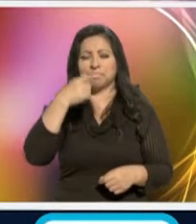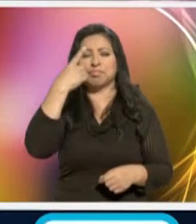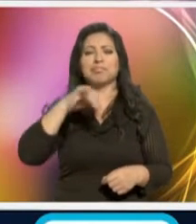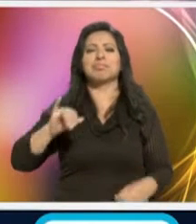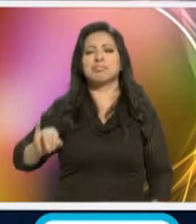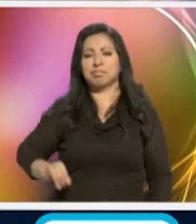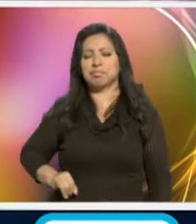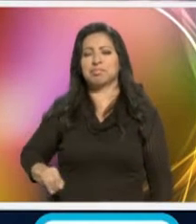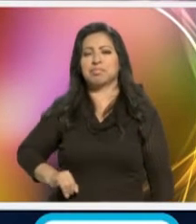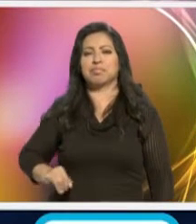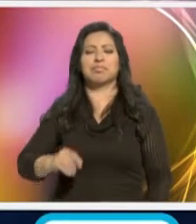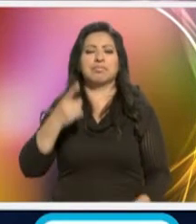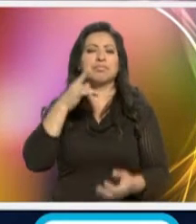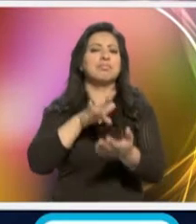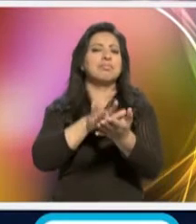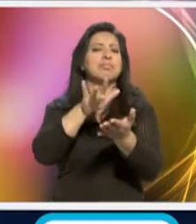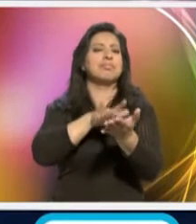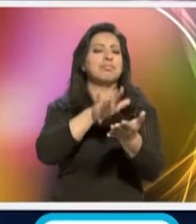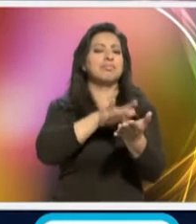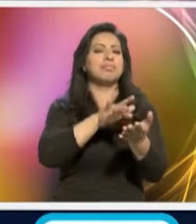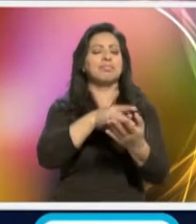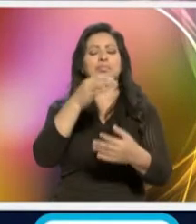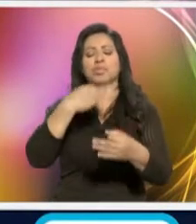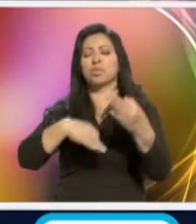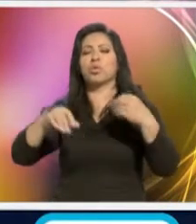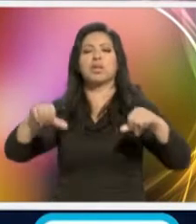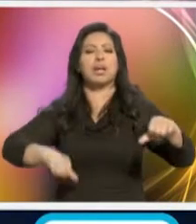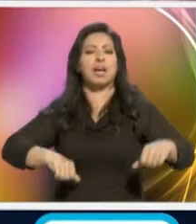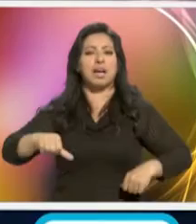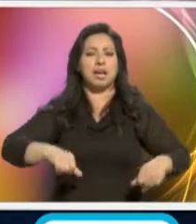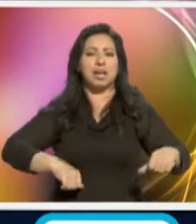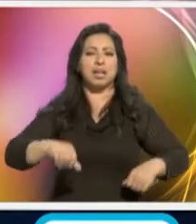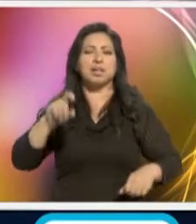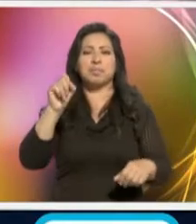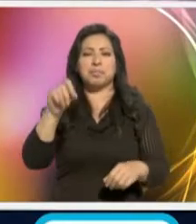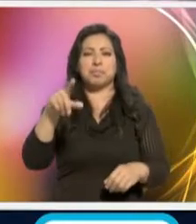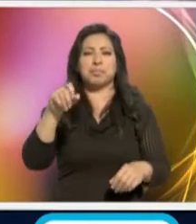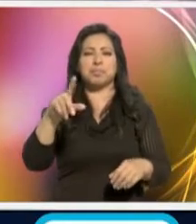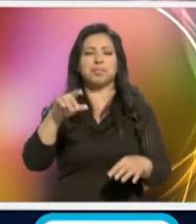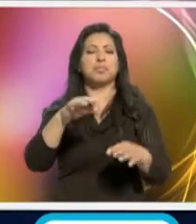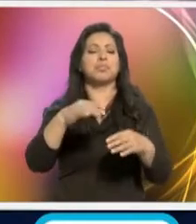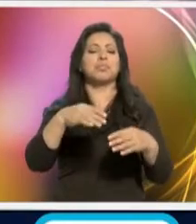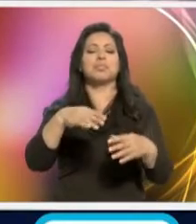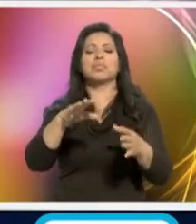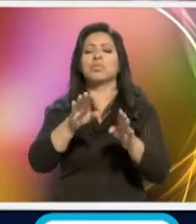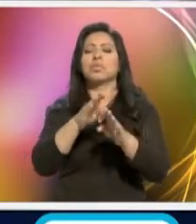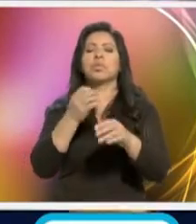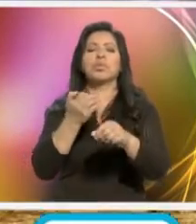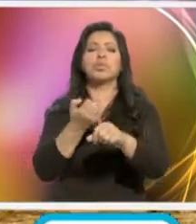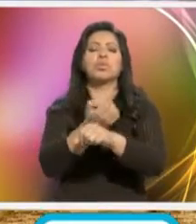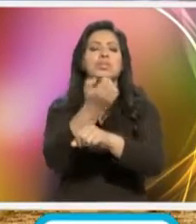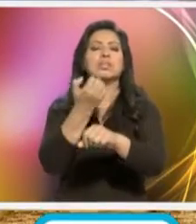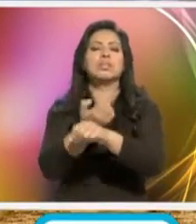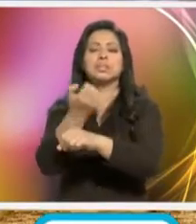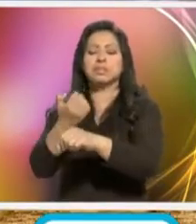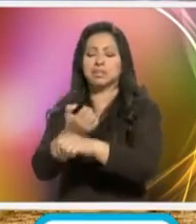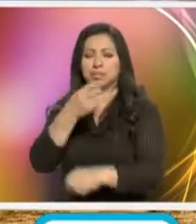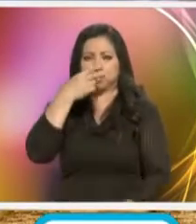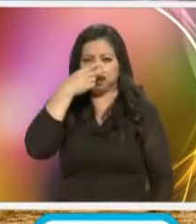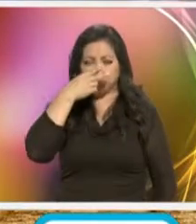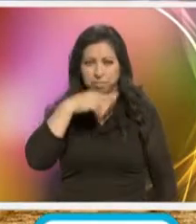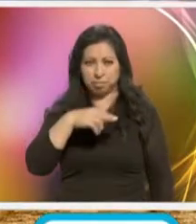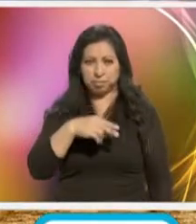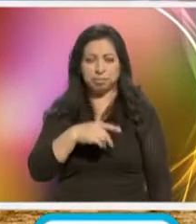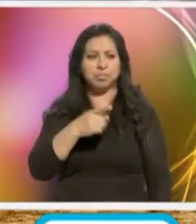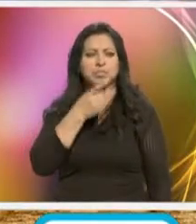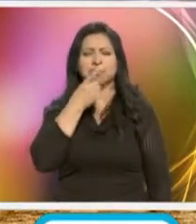tipo de actividades hacia la periferia de la ciudad. Oye, me comentabas que van a contar con más de 50 actividades.